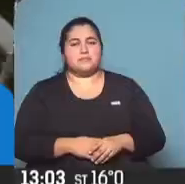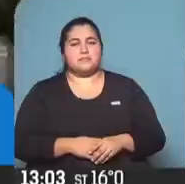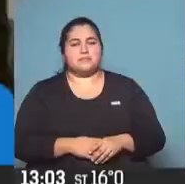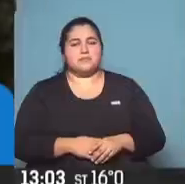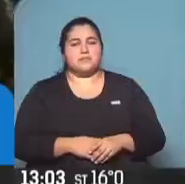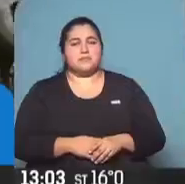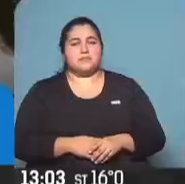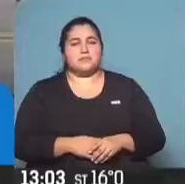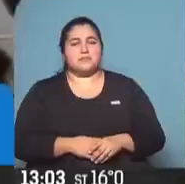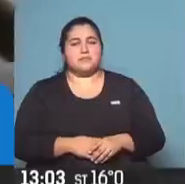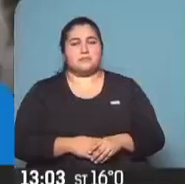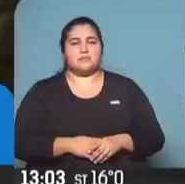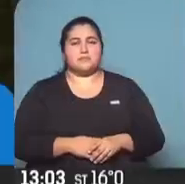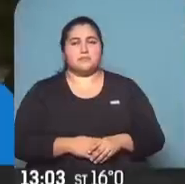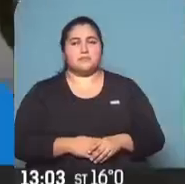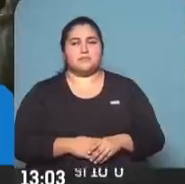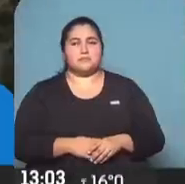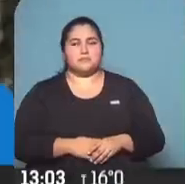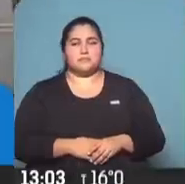o no